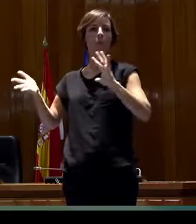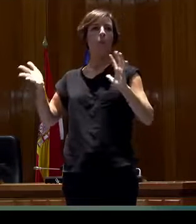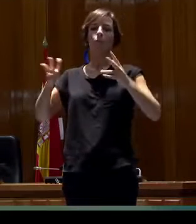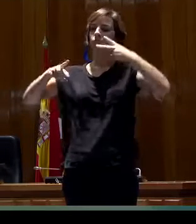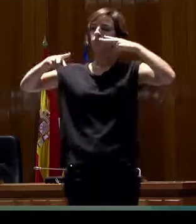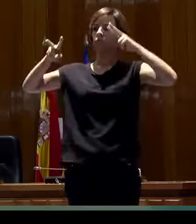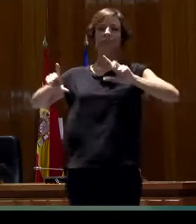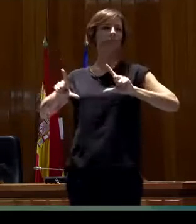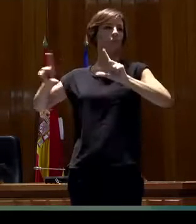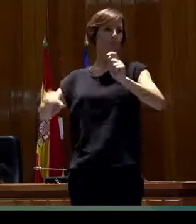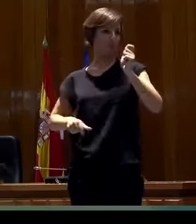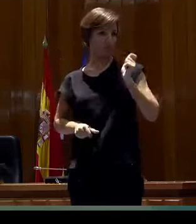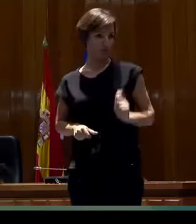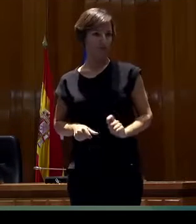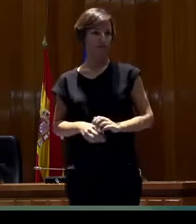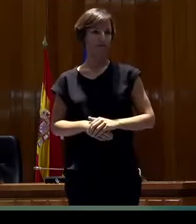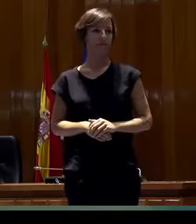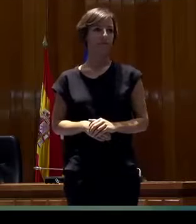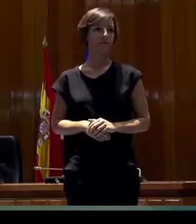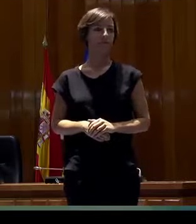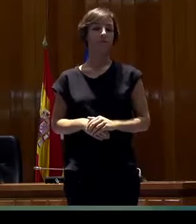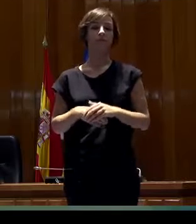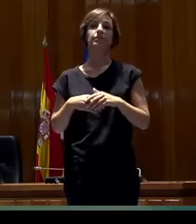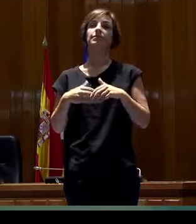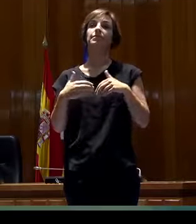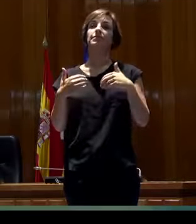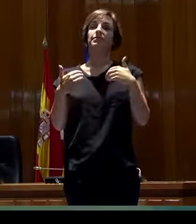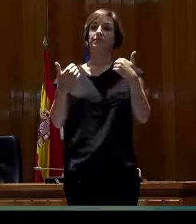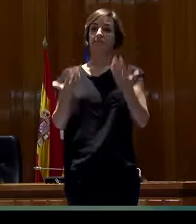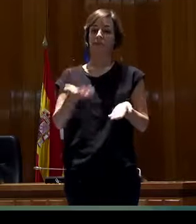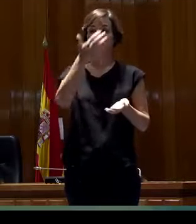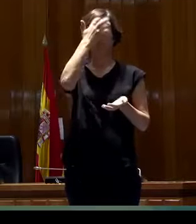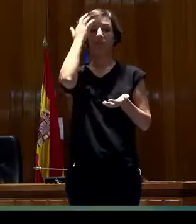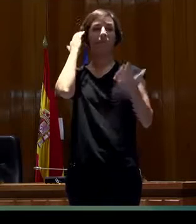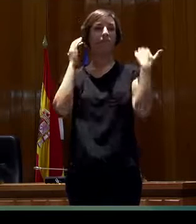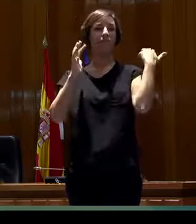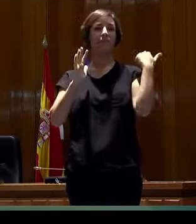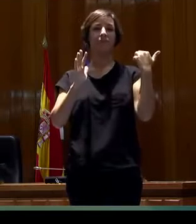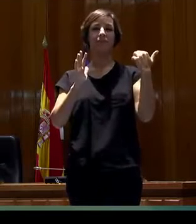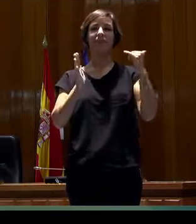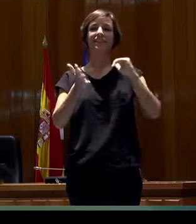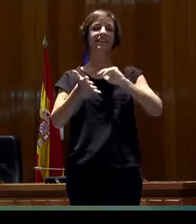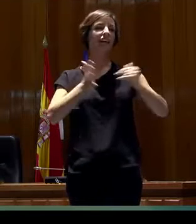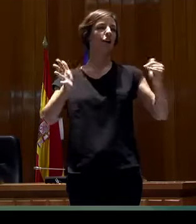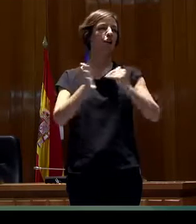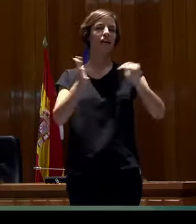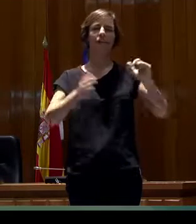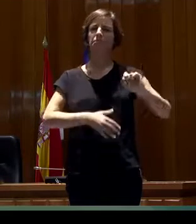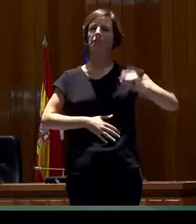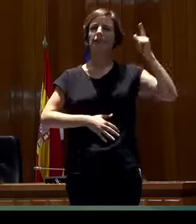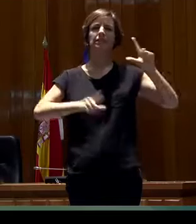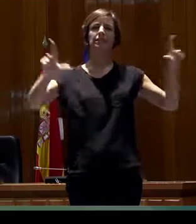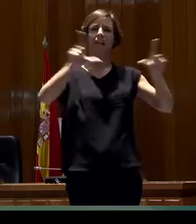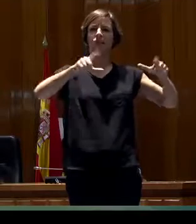titulación profesional de la misma. Por otro lado, hemos pasado de un marco tecnológico dominado por la televisión